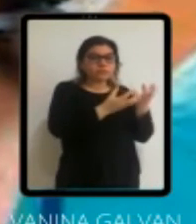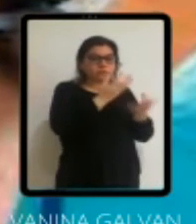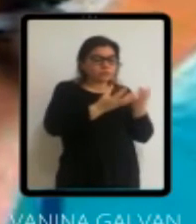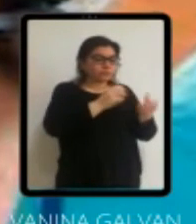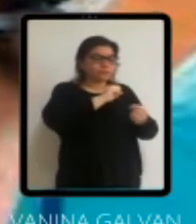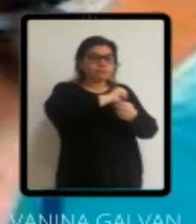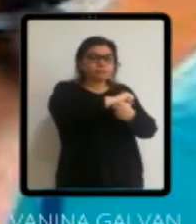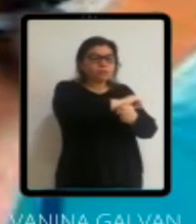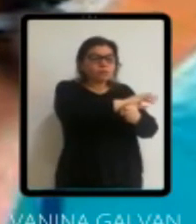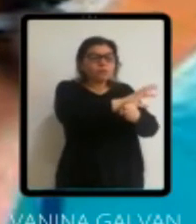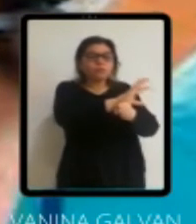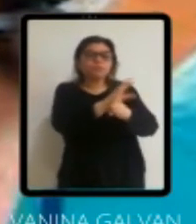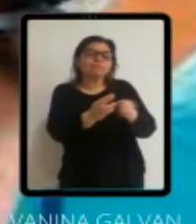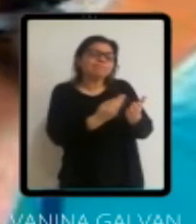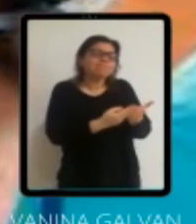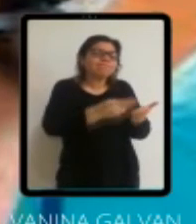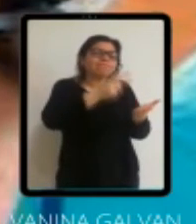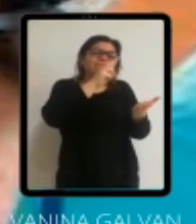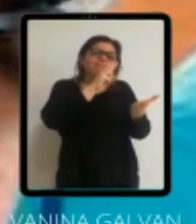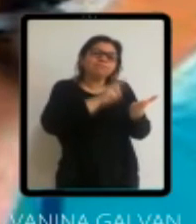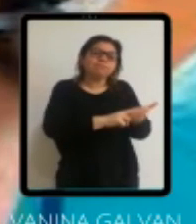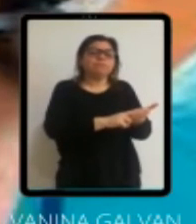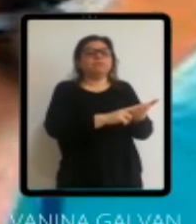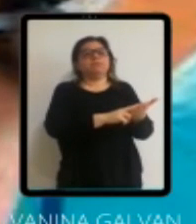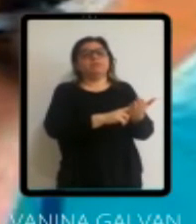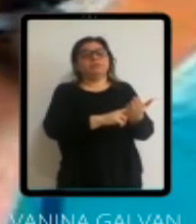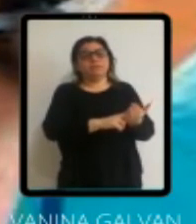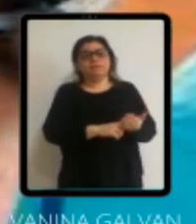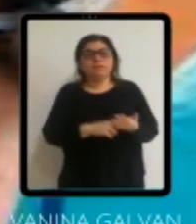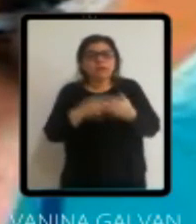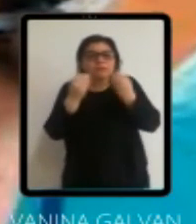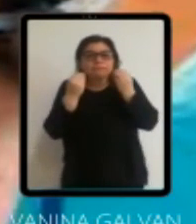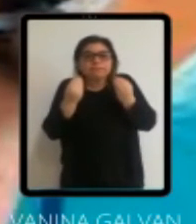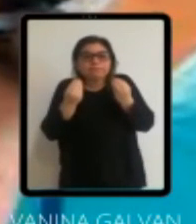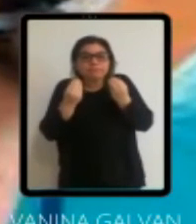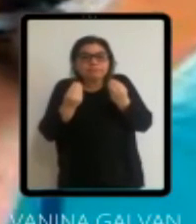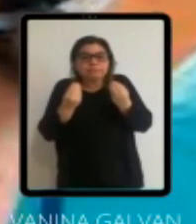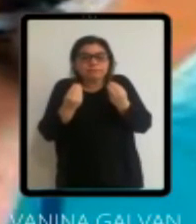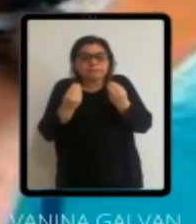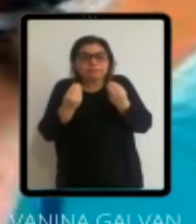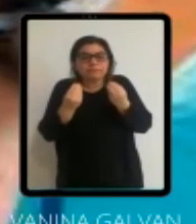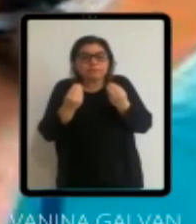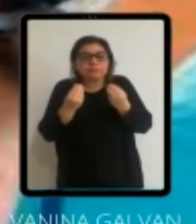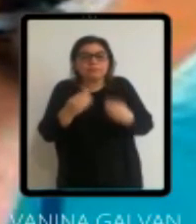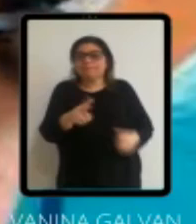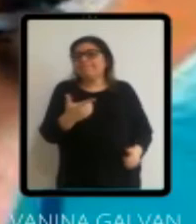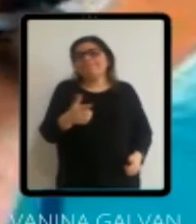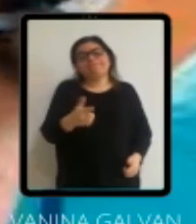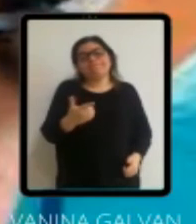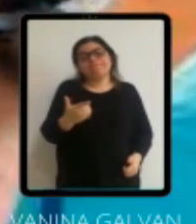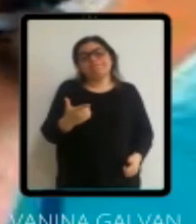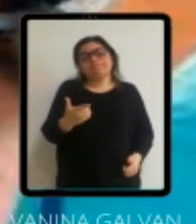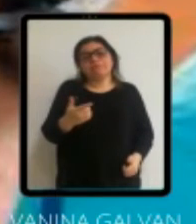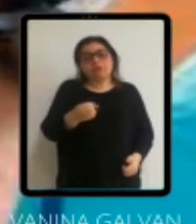necesitarán de nosotros. Pensalo, los verdaderos héroes son los que cuidan a los demás. Cuídate,